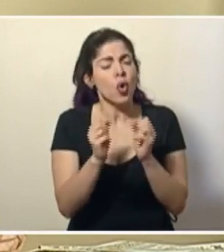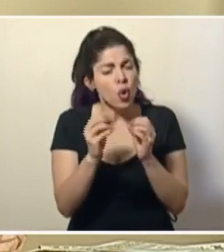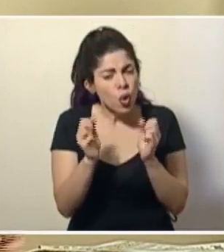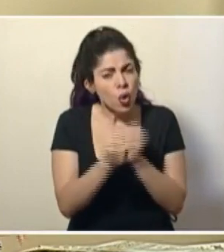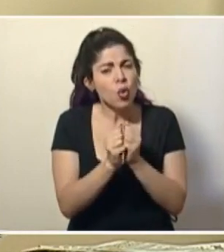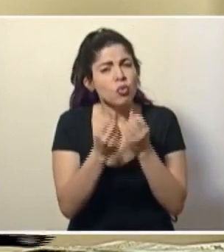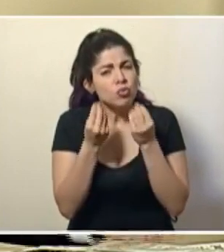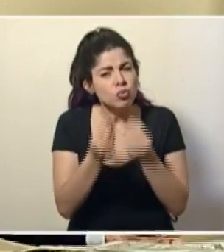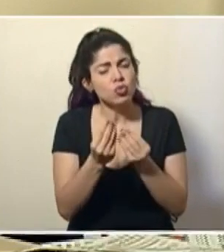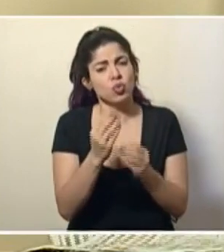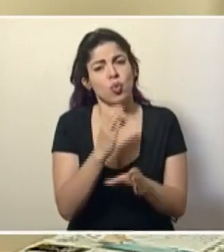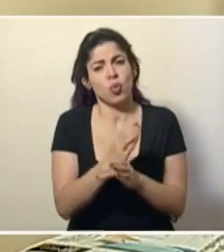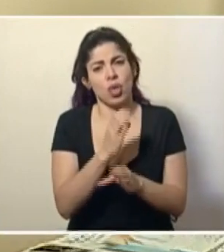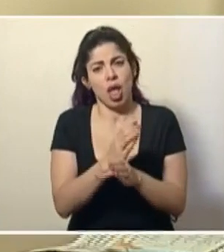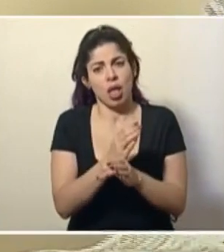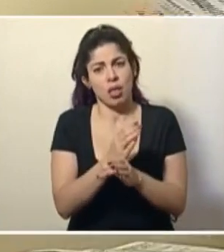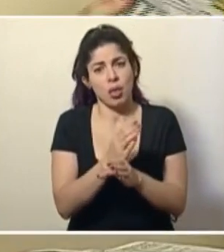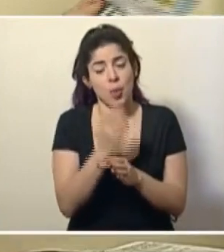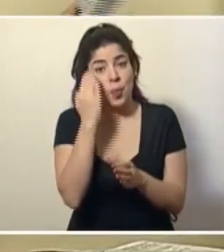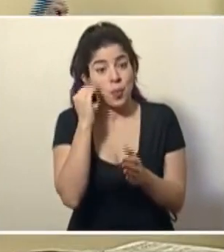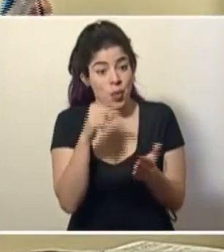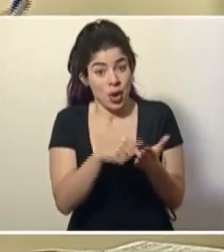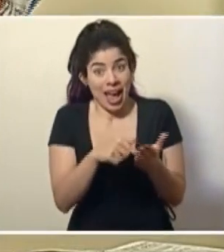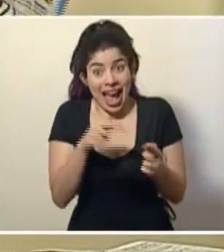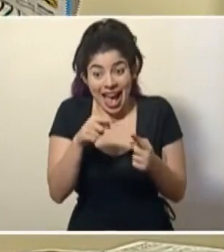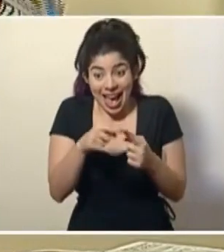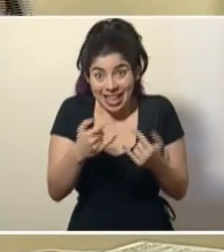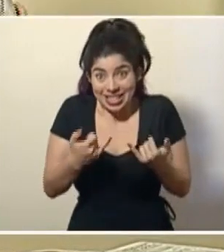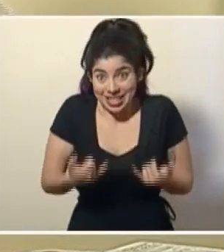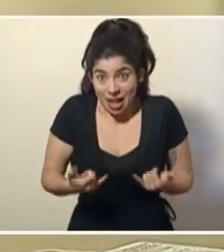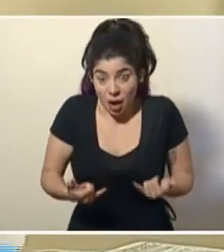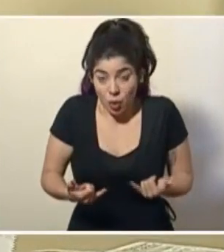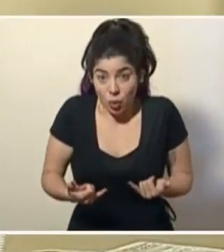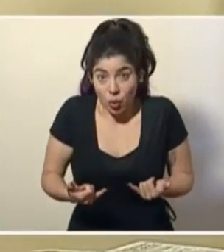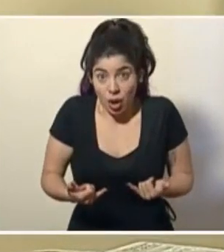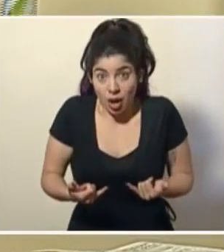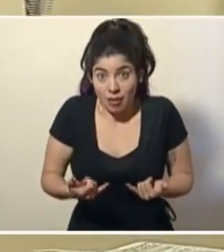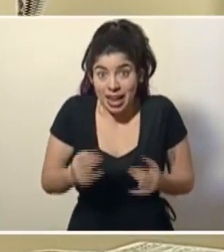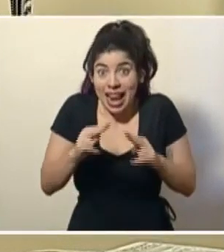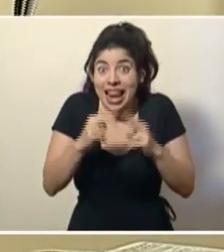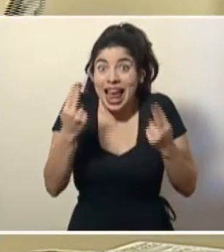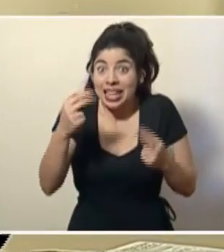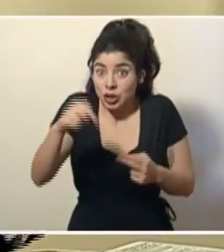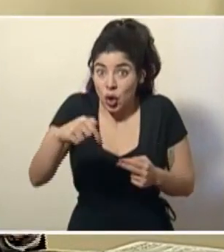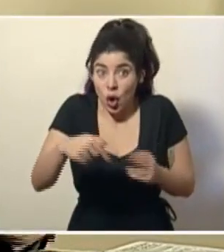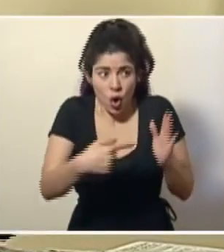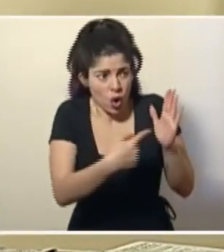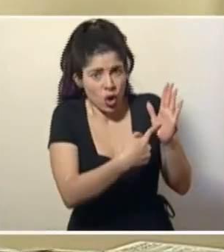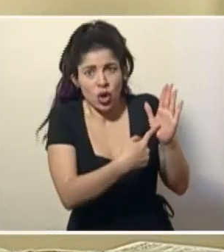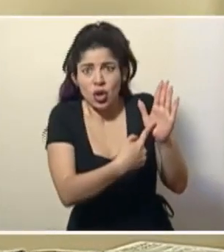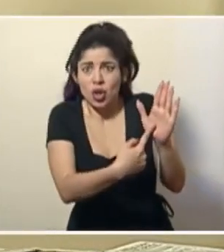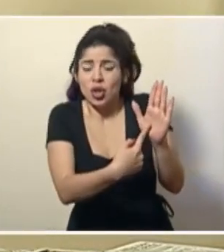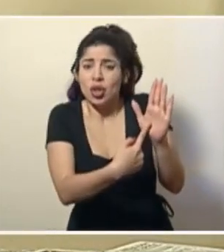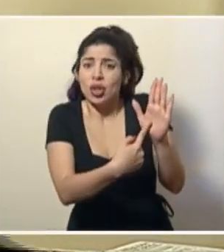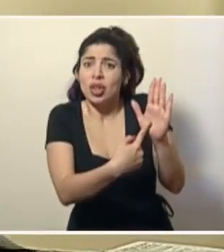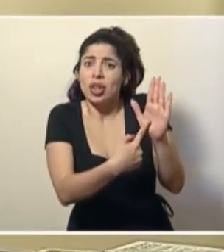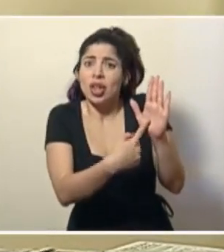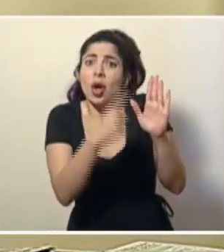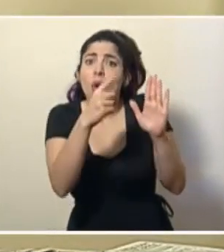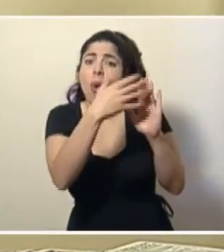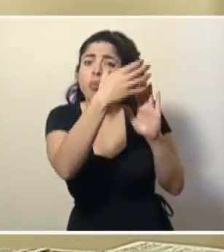cuidado. Porque esto inclusive al día de hoy, en la Nación de hoy, saca